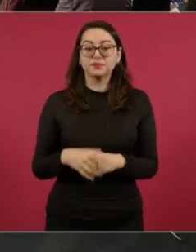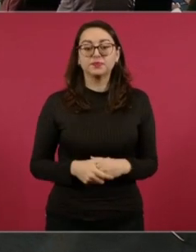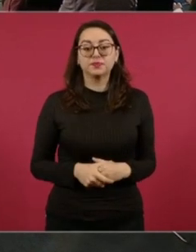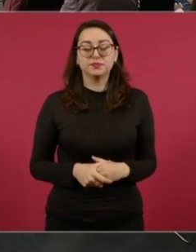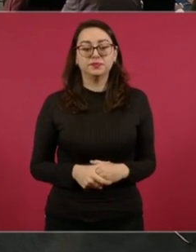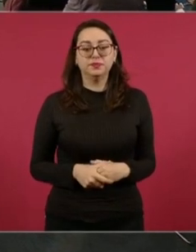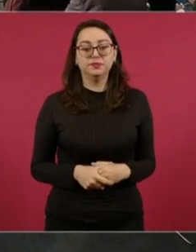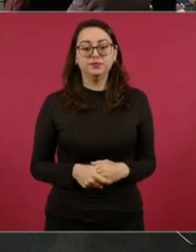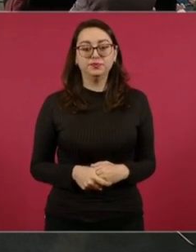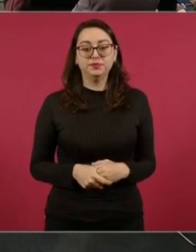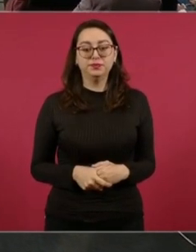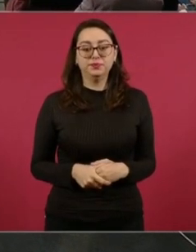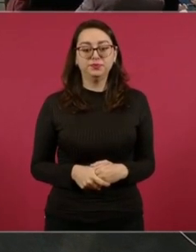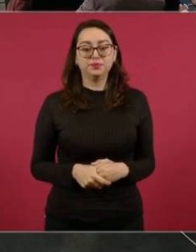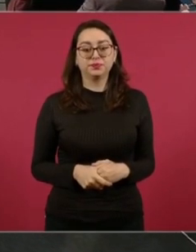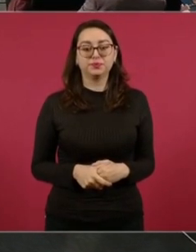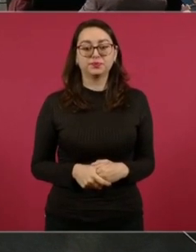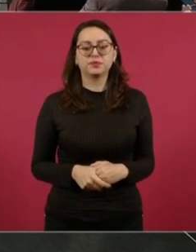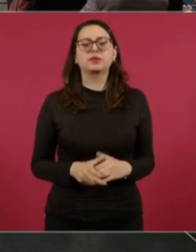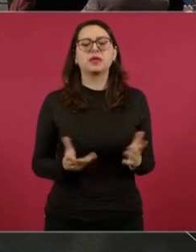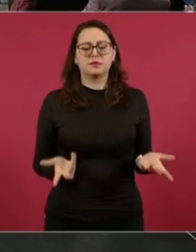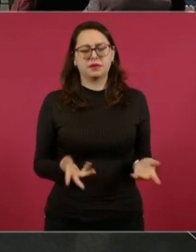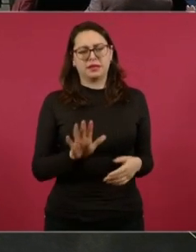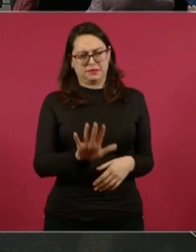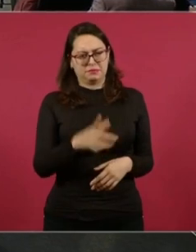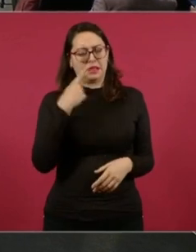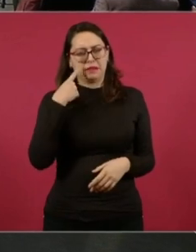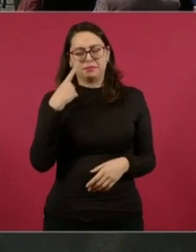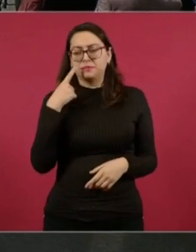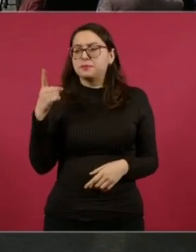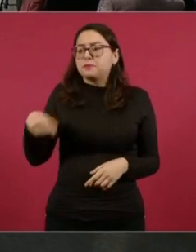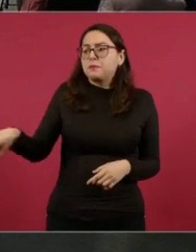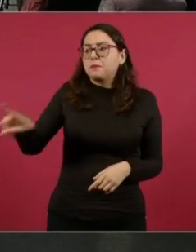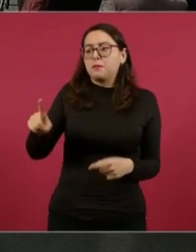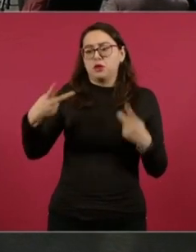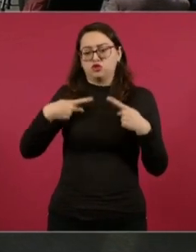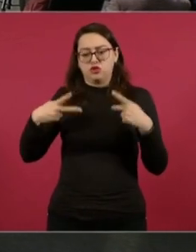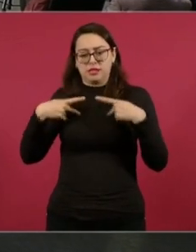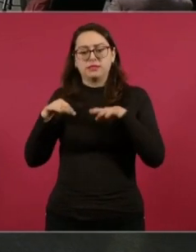Sí, de la economía formal, los que están inscritos en el IMSS.